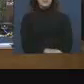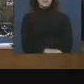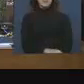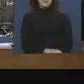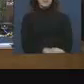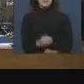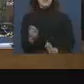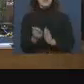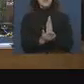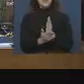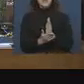entrando en el tiempo de acuerdos